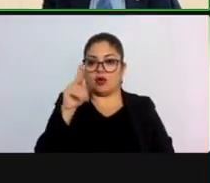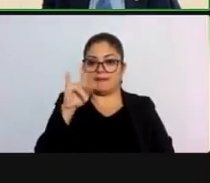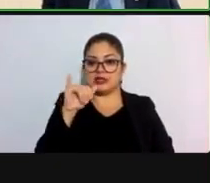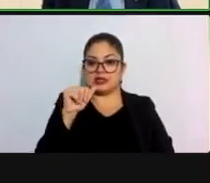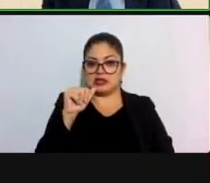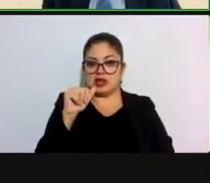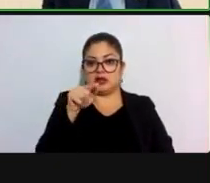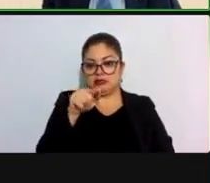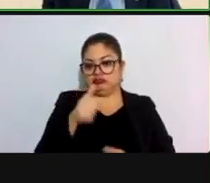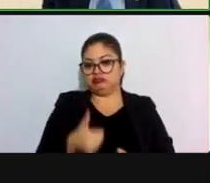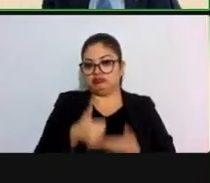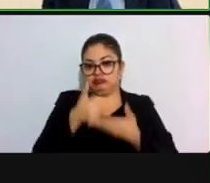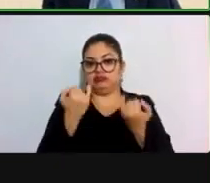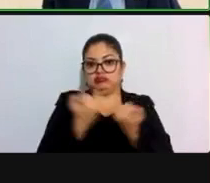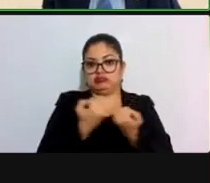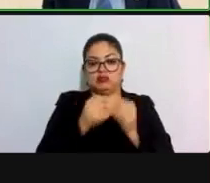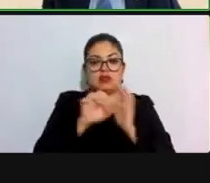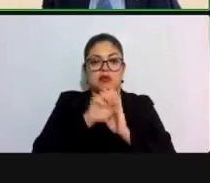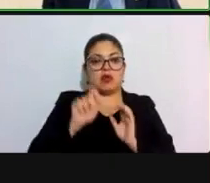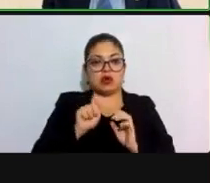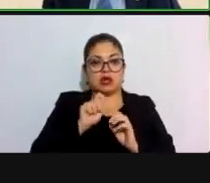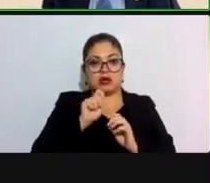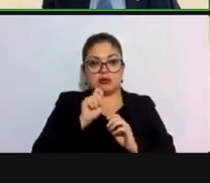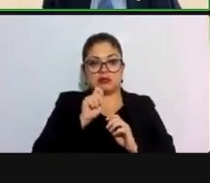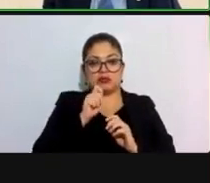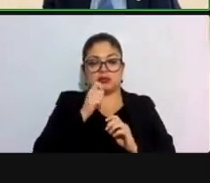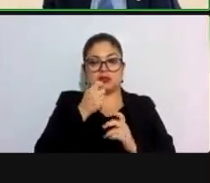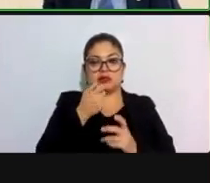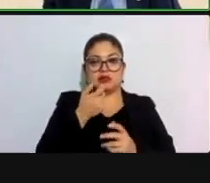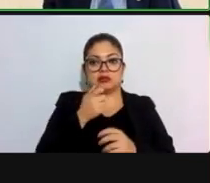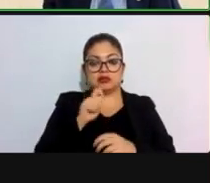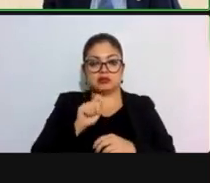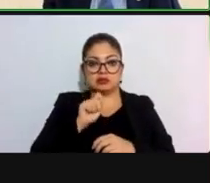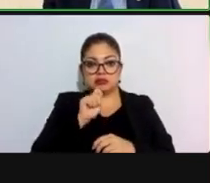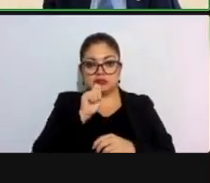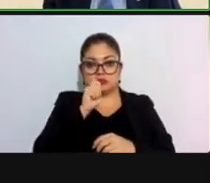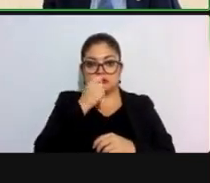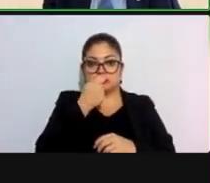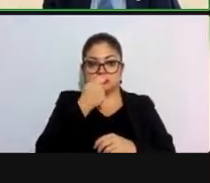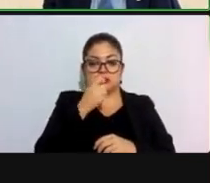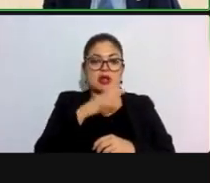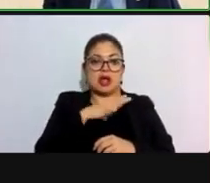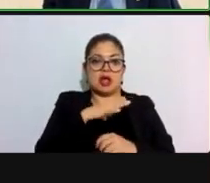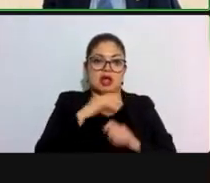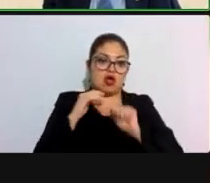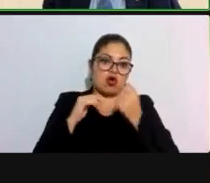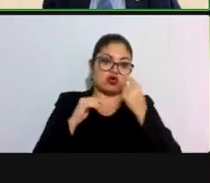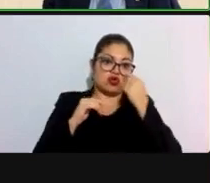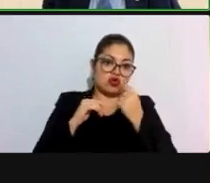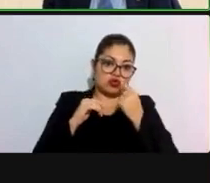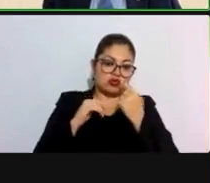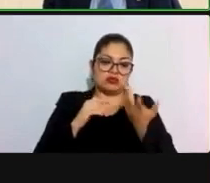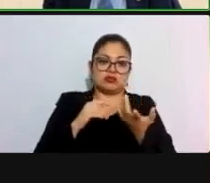ver el cornete medio, el cornete inferior, el septum, y por